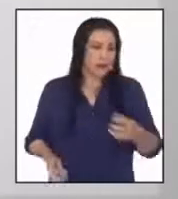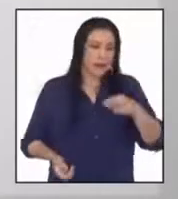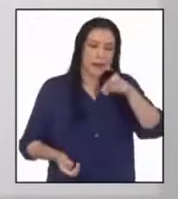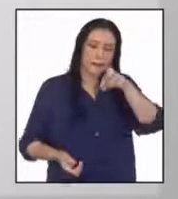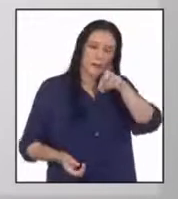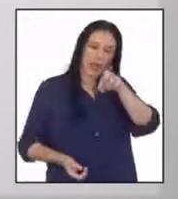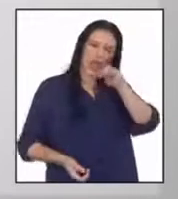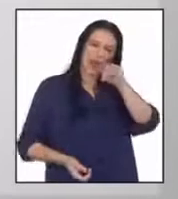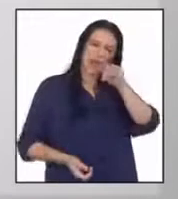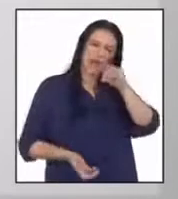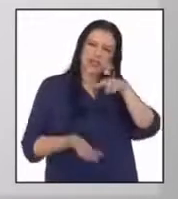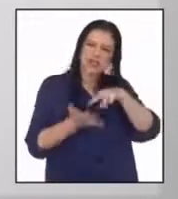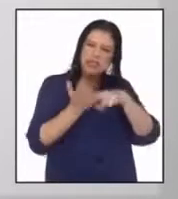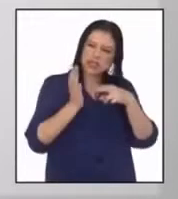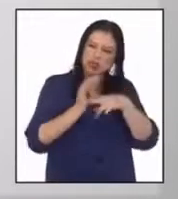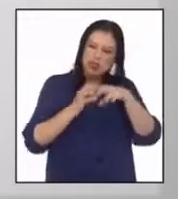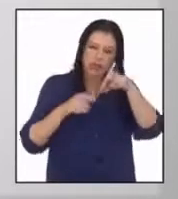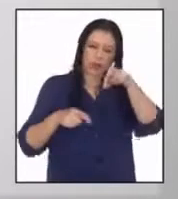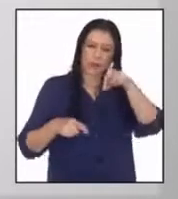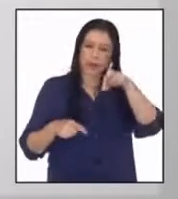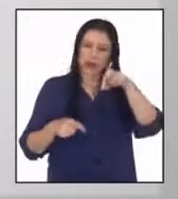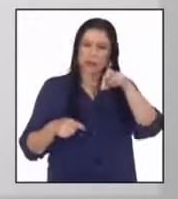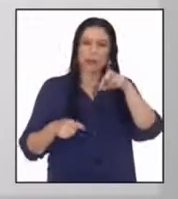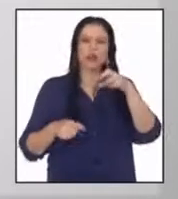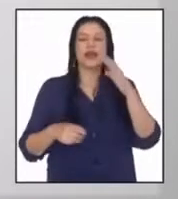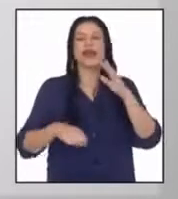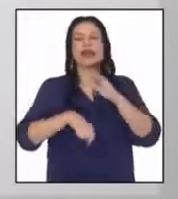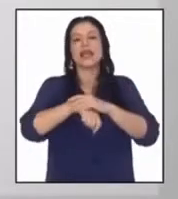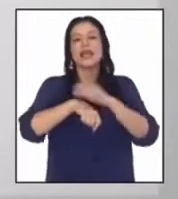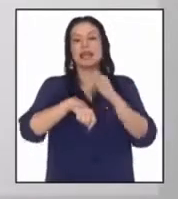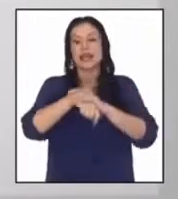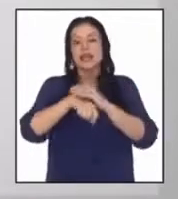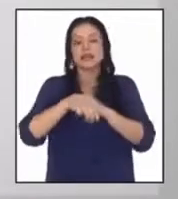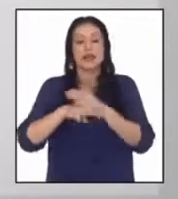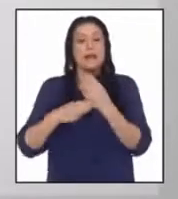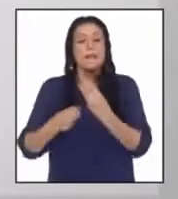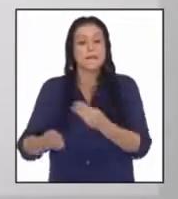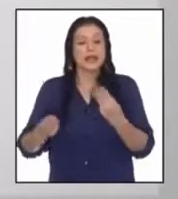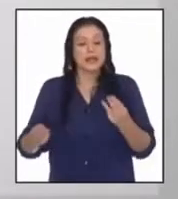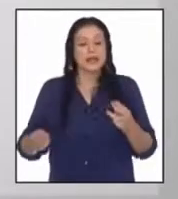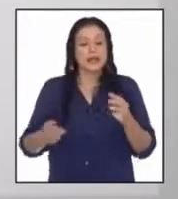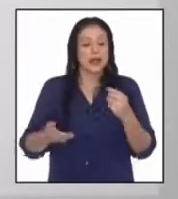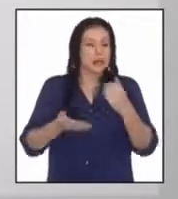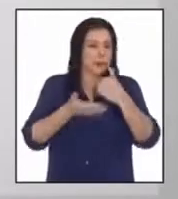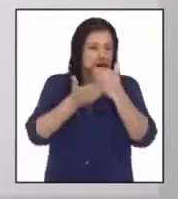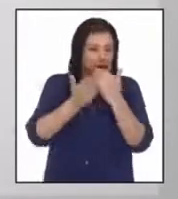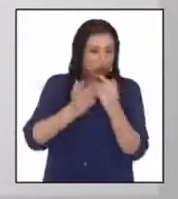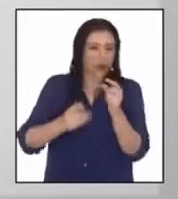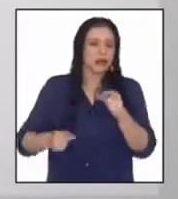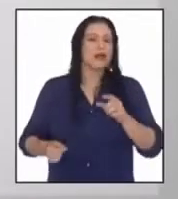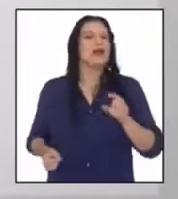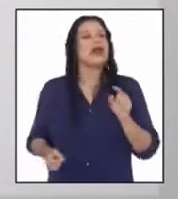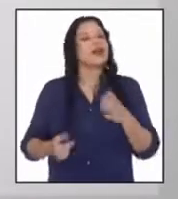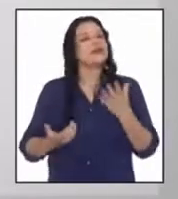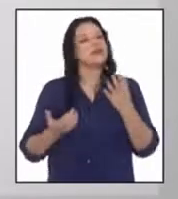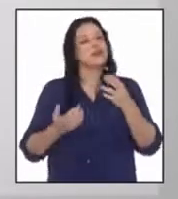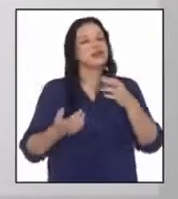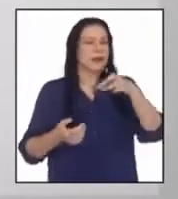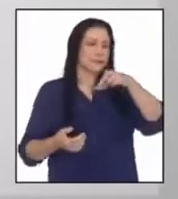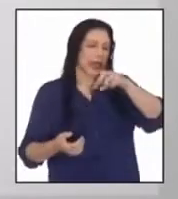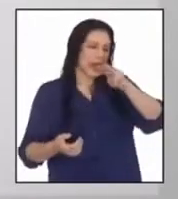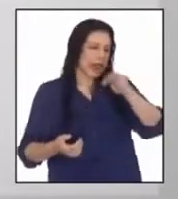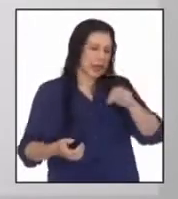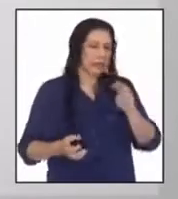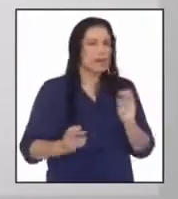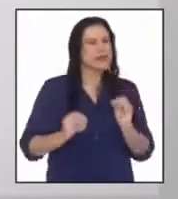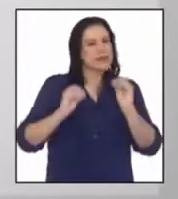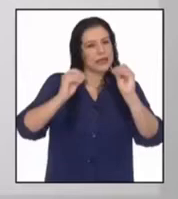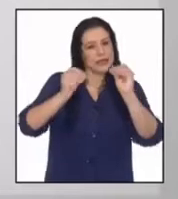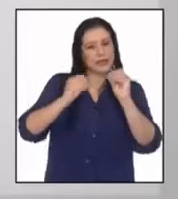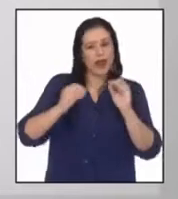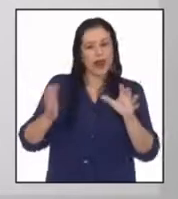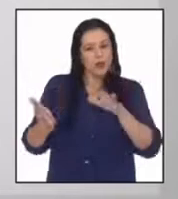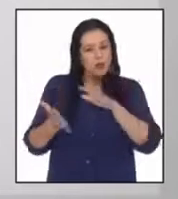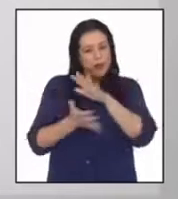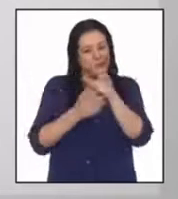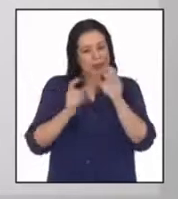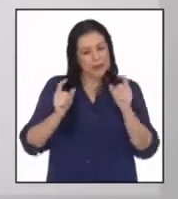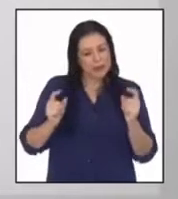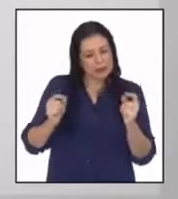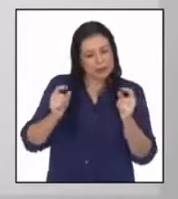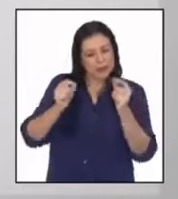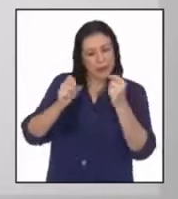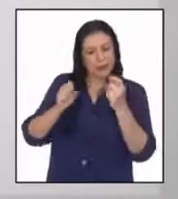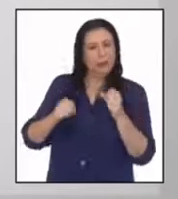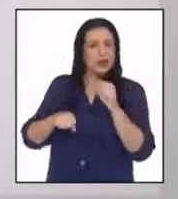PM significa, por sus siglas en inglés, material particulado. Este es el término que se le asigna a una mezcla de